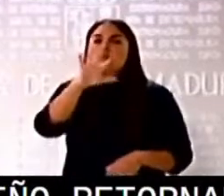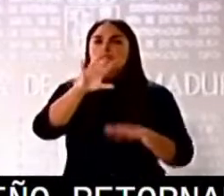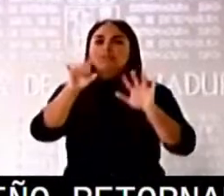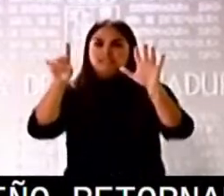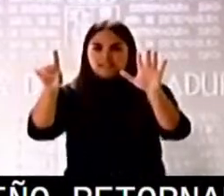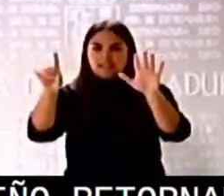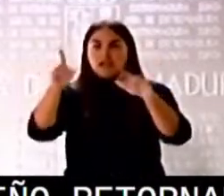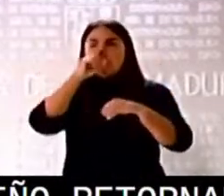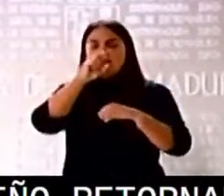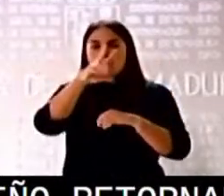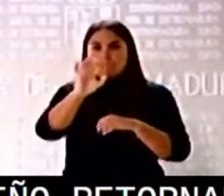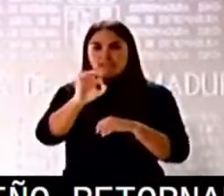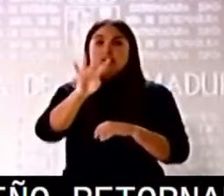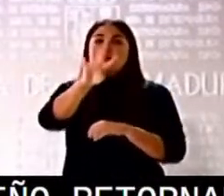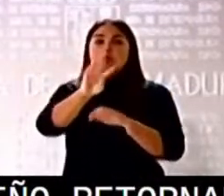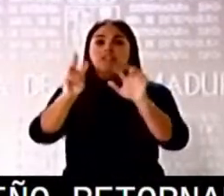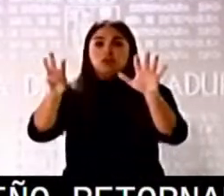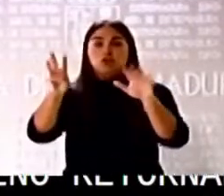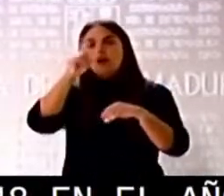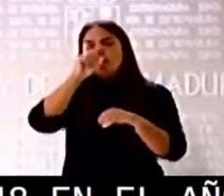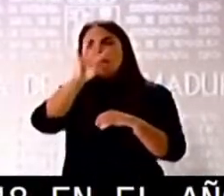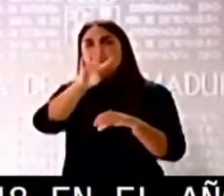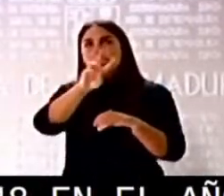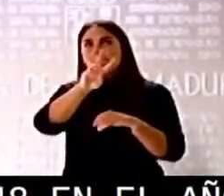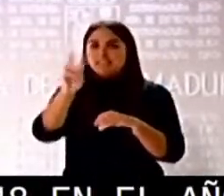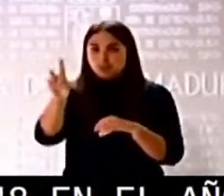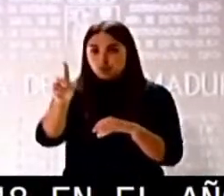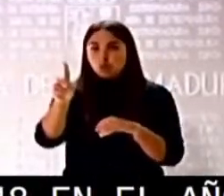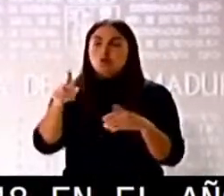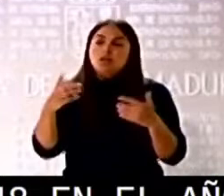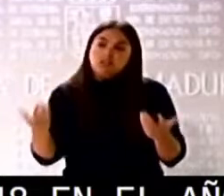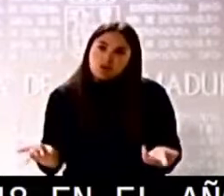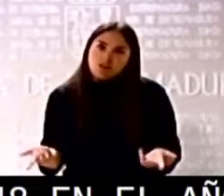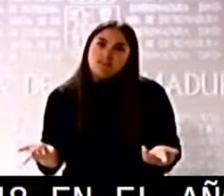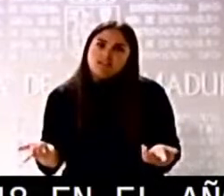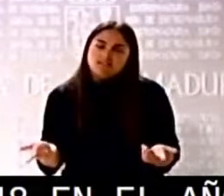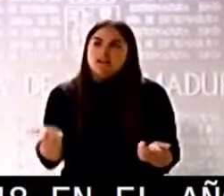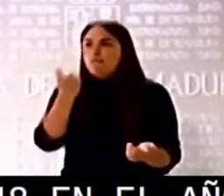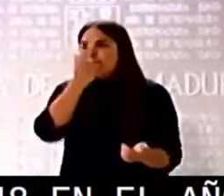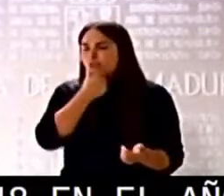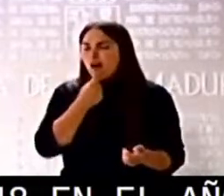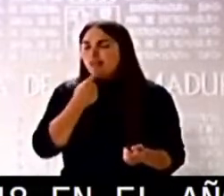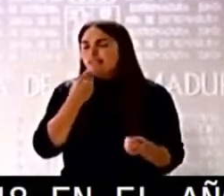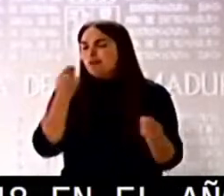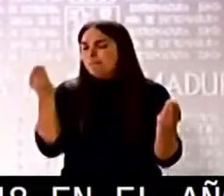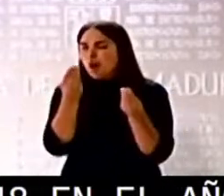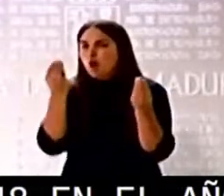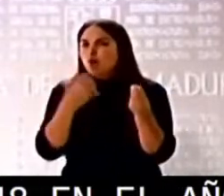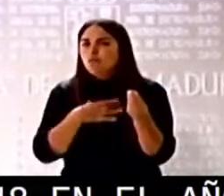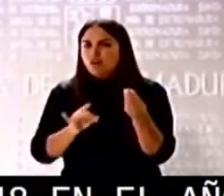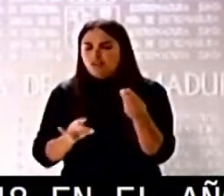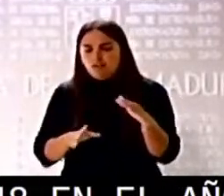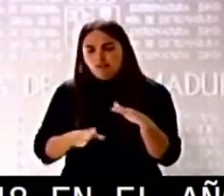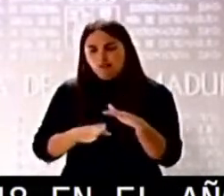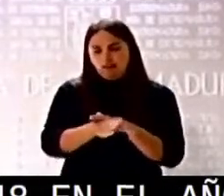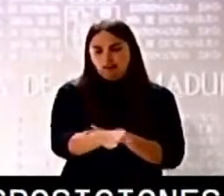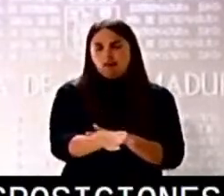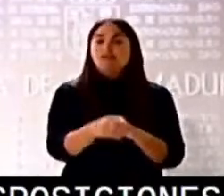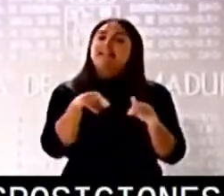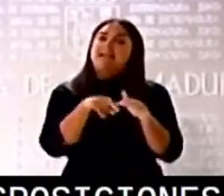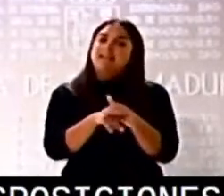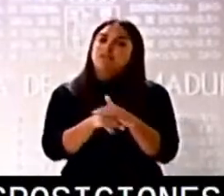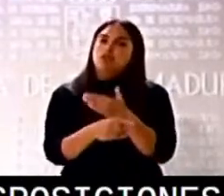20, 48 en el año 21. Por tanto, facilitar y mejorar las disposiciones y los